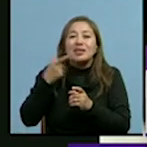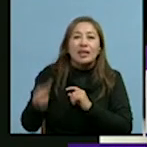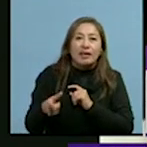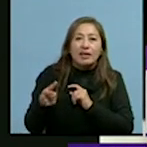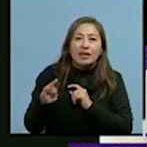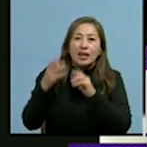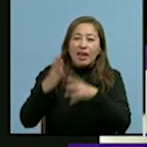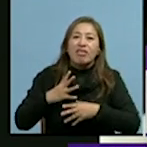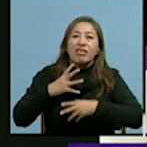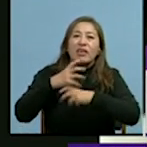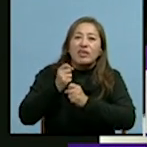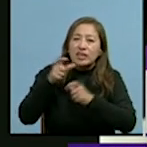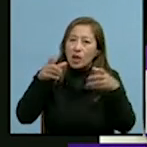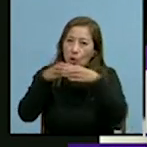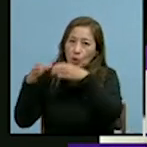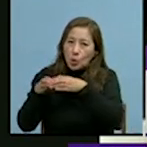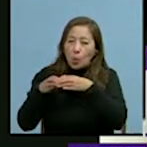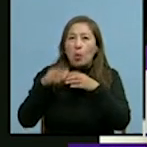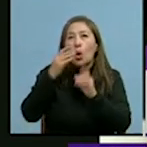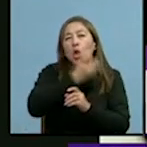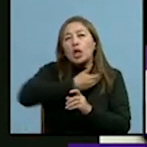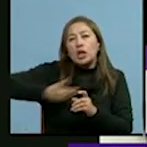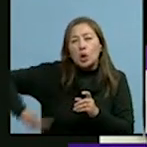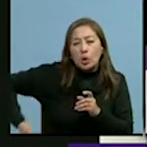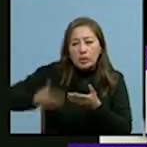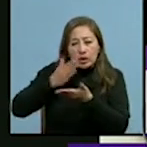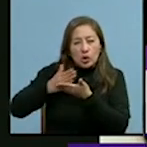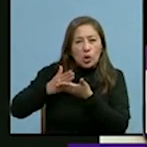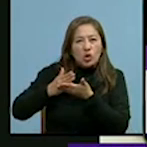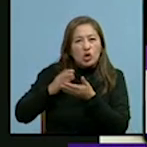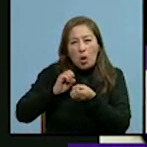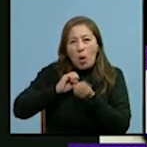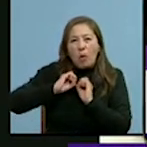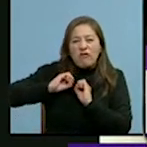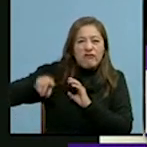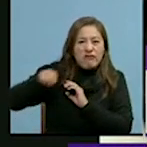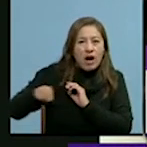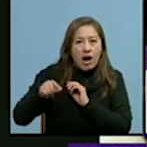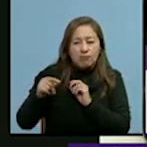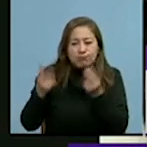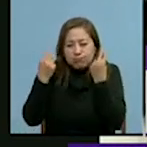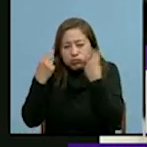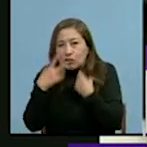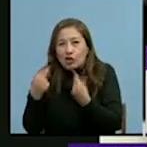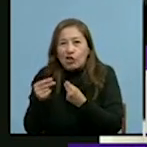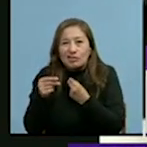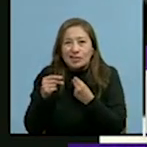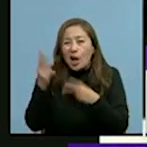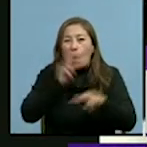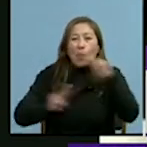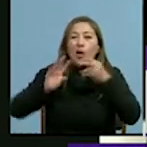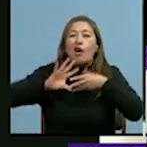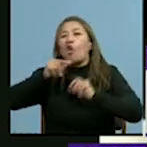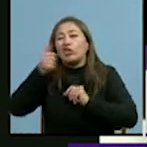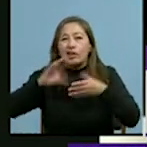de muchos años de gobiernos neoliberales y con logros extraordinarios, ¿no? En ambos casos. Por